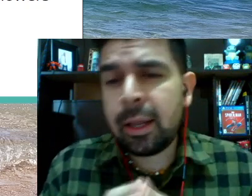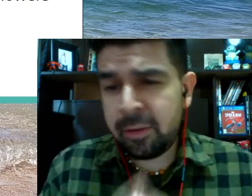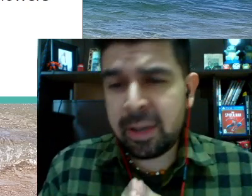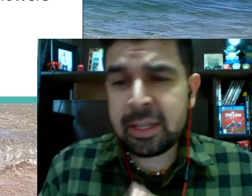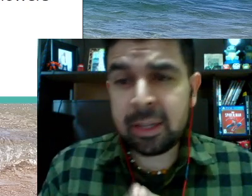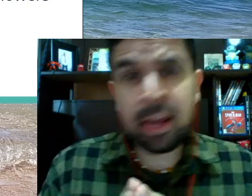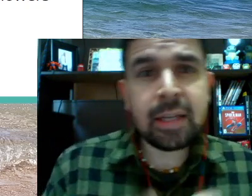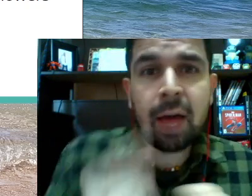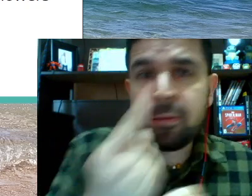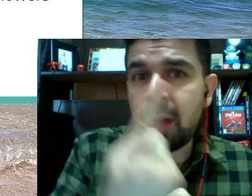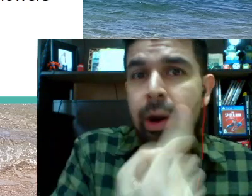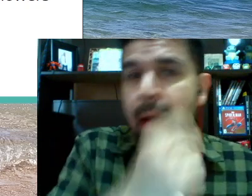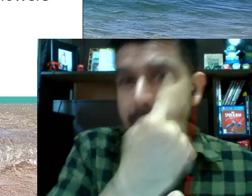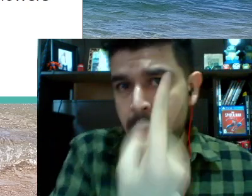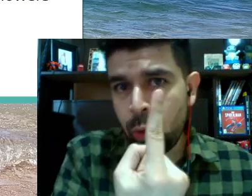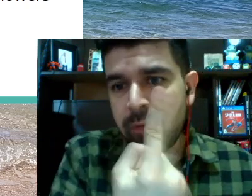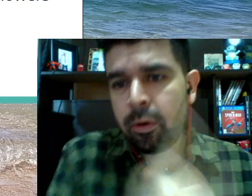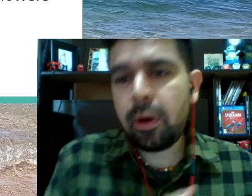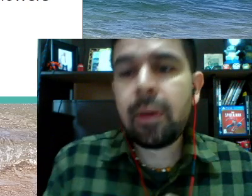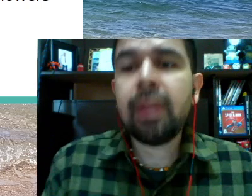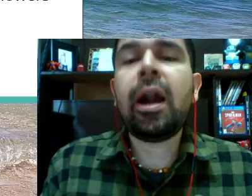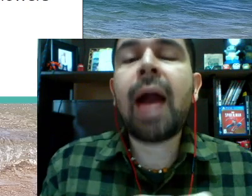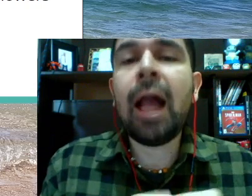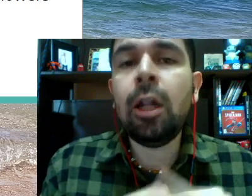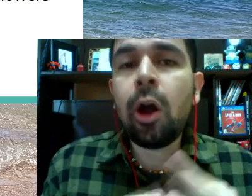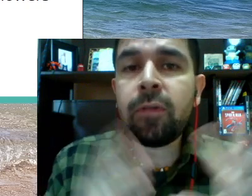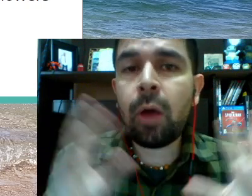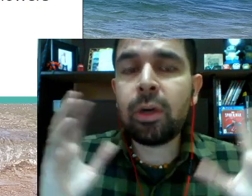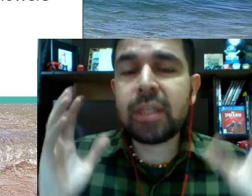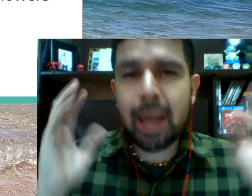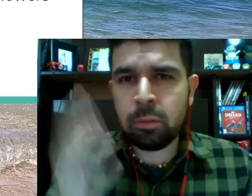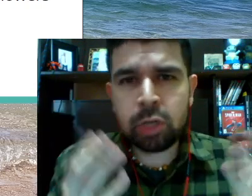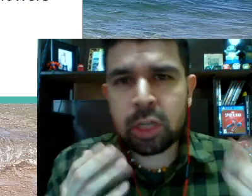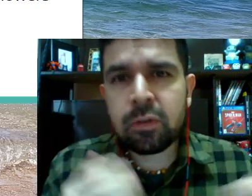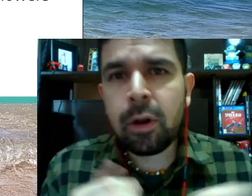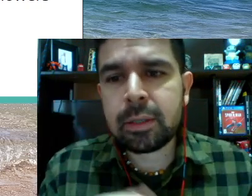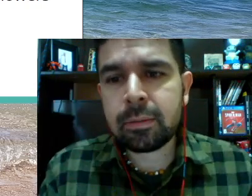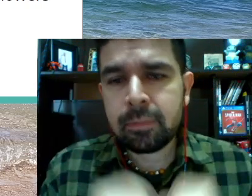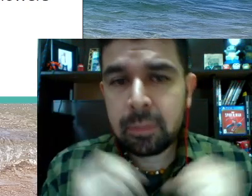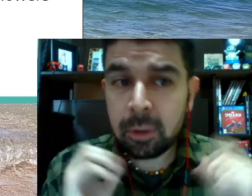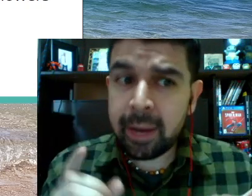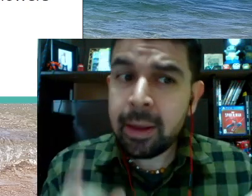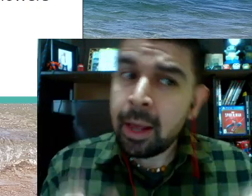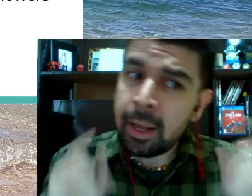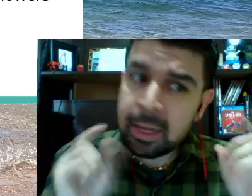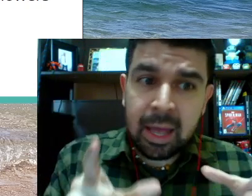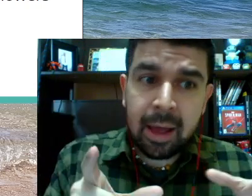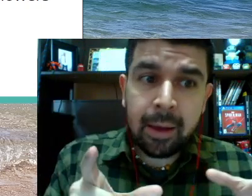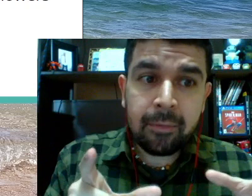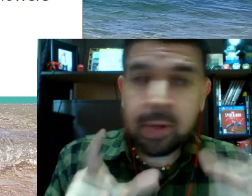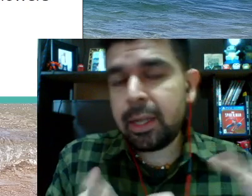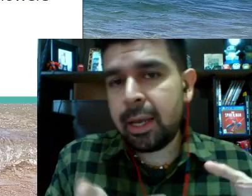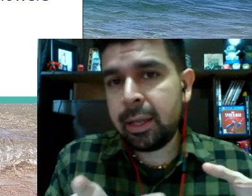diferencia de eris a flower hay una flor de al loro flowers hay muchas flores okay está